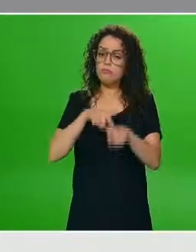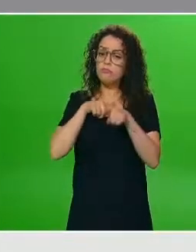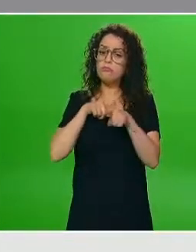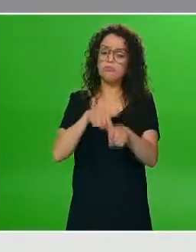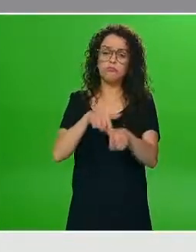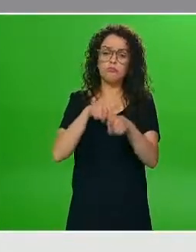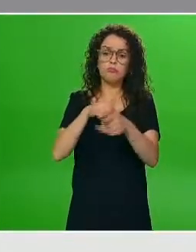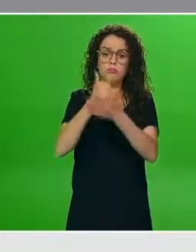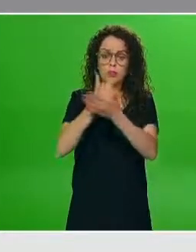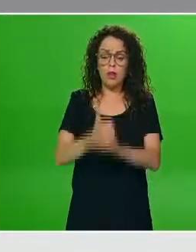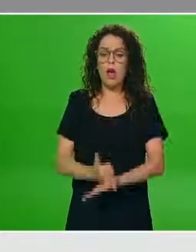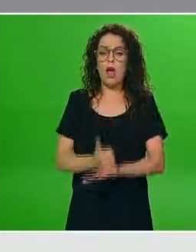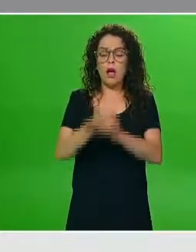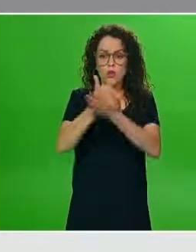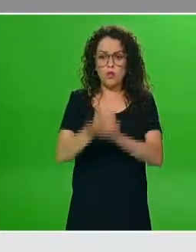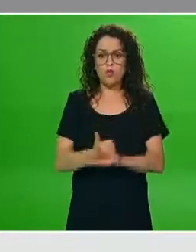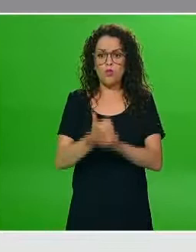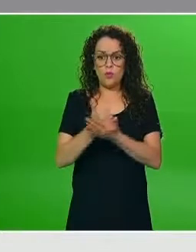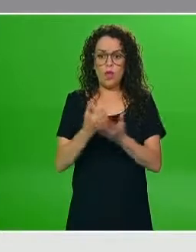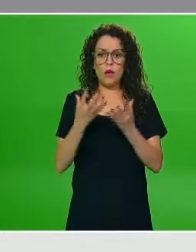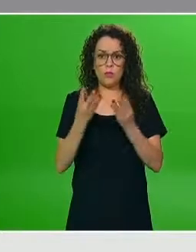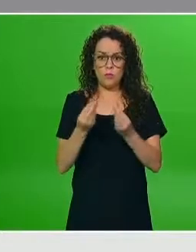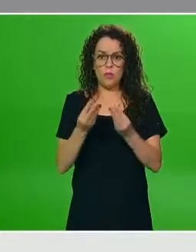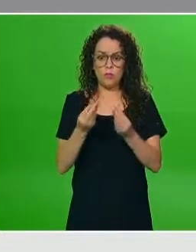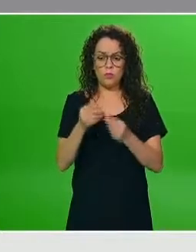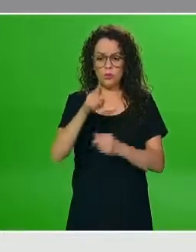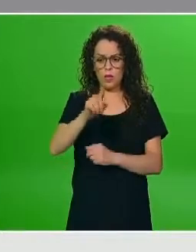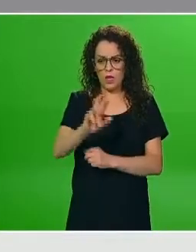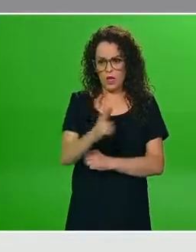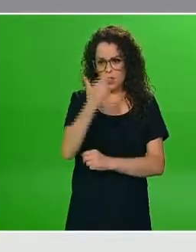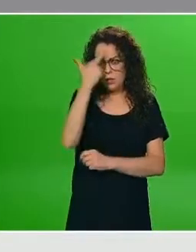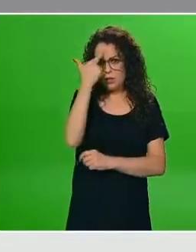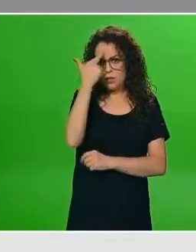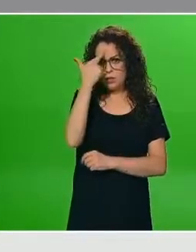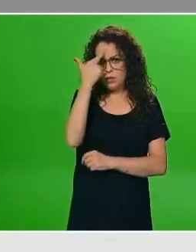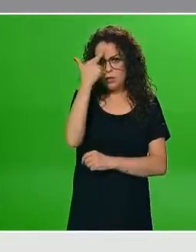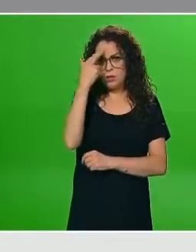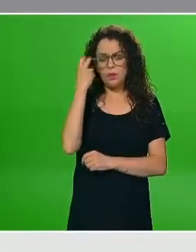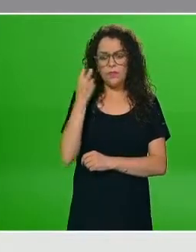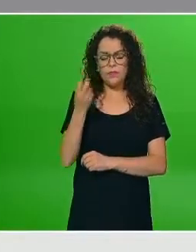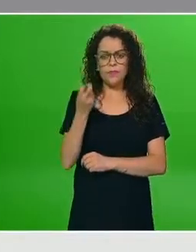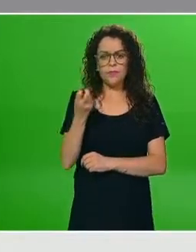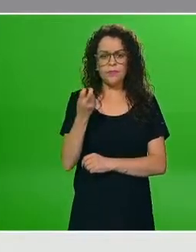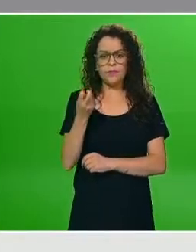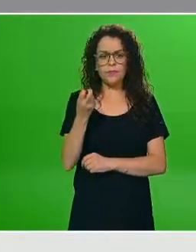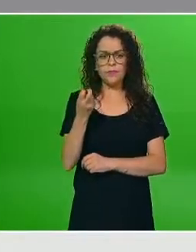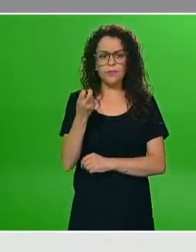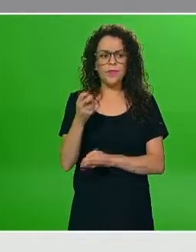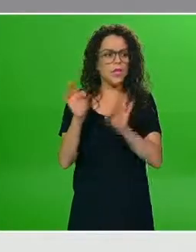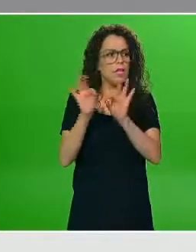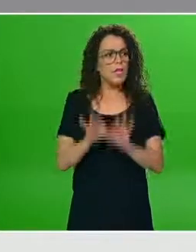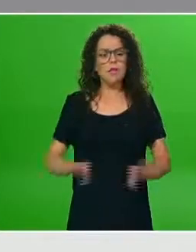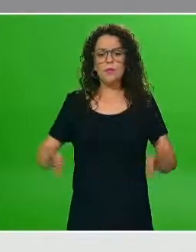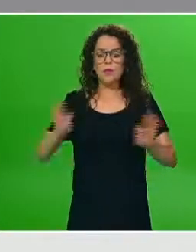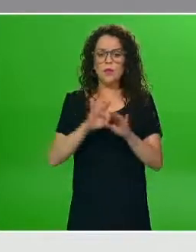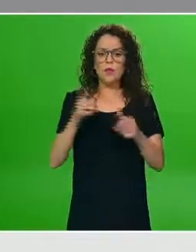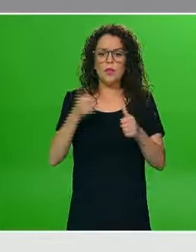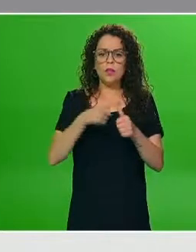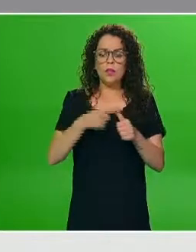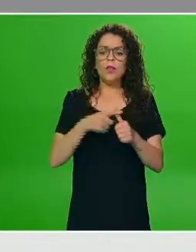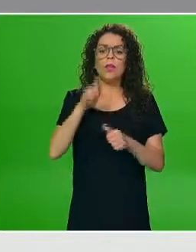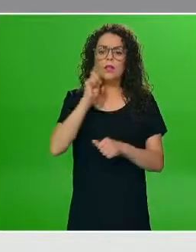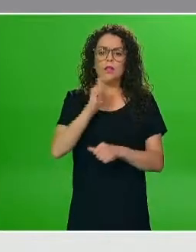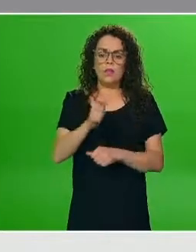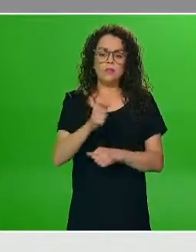en fortalecer. Recuerden que este programa se prioriza en los comités de padres y